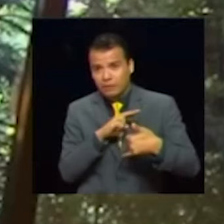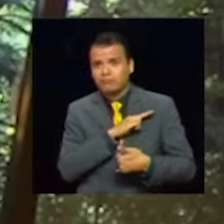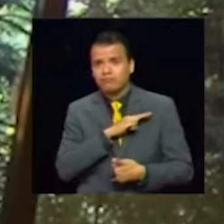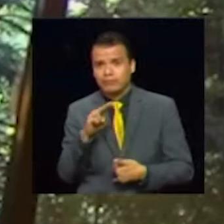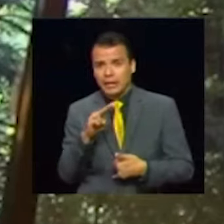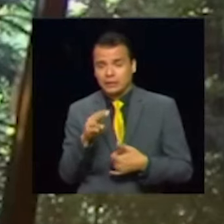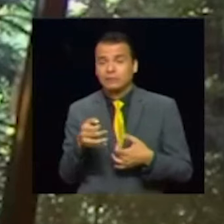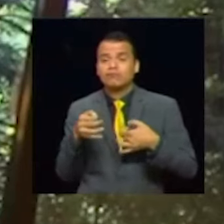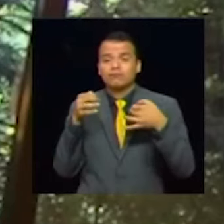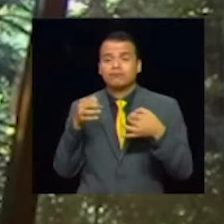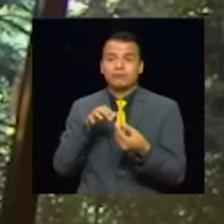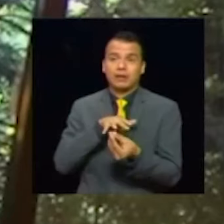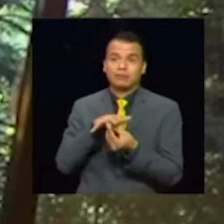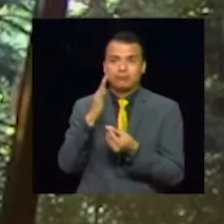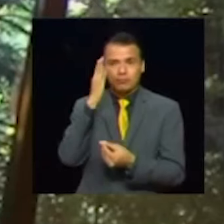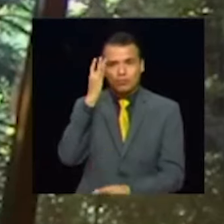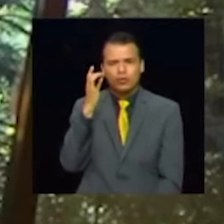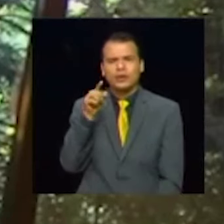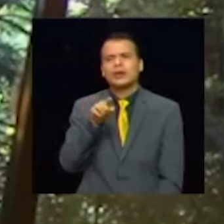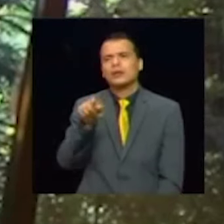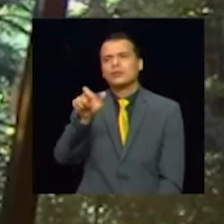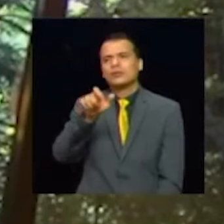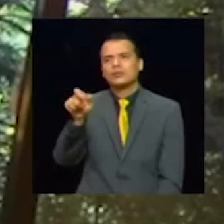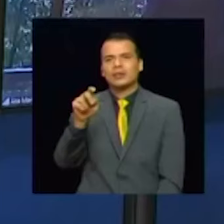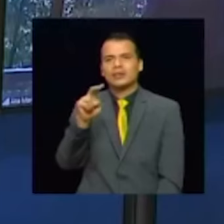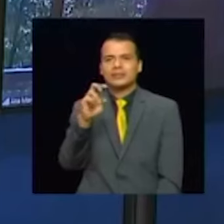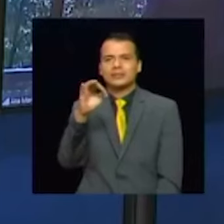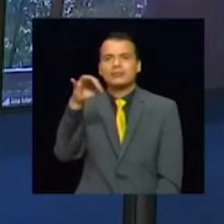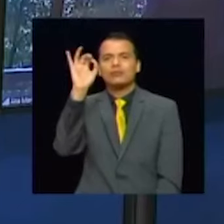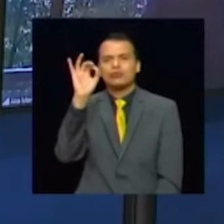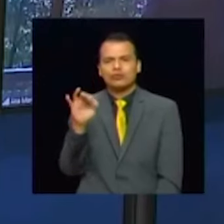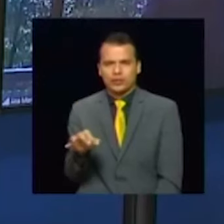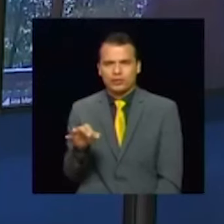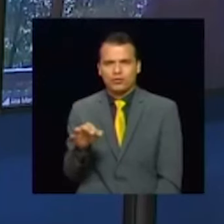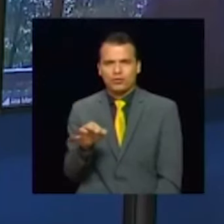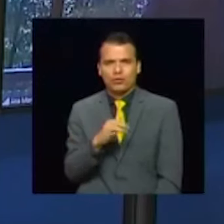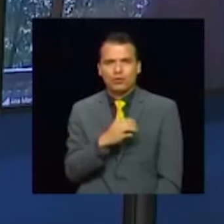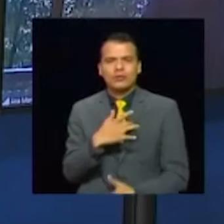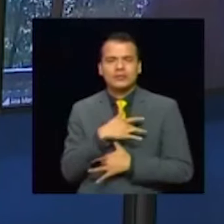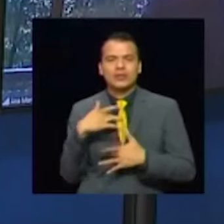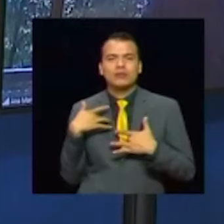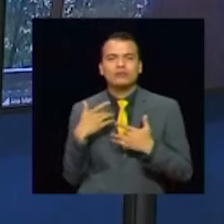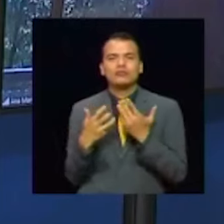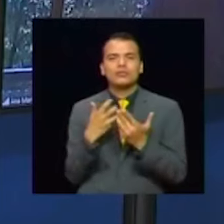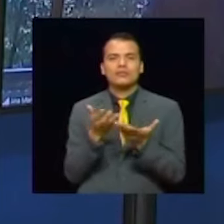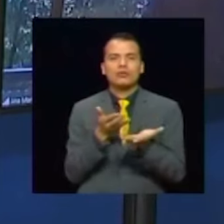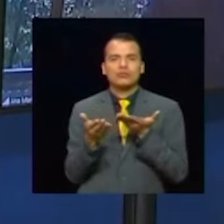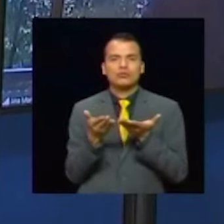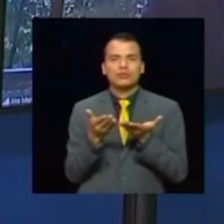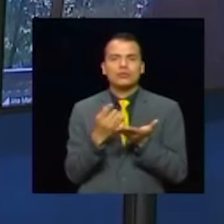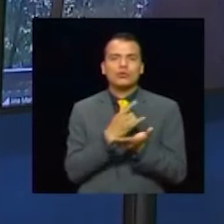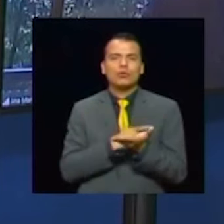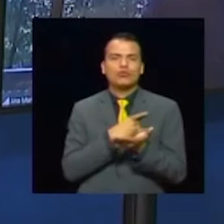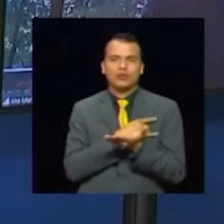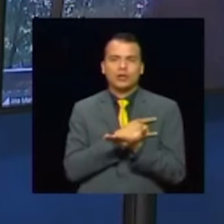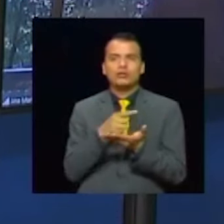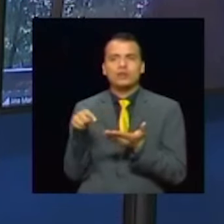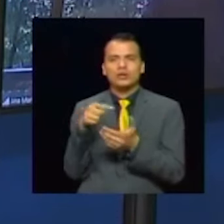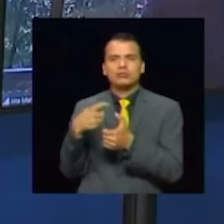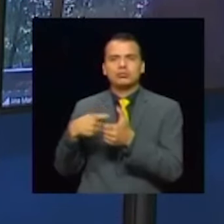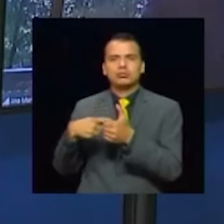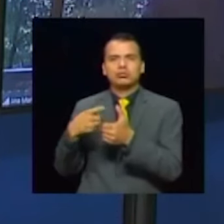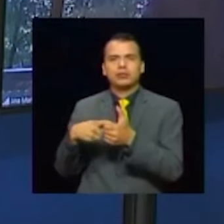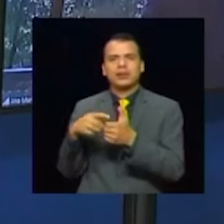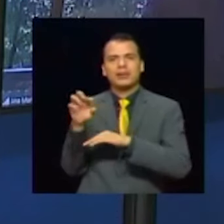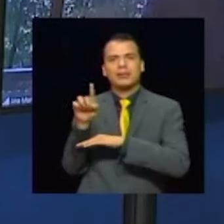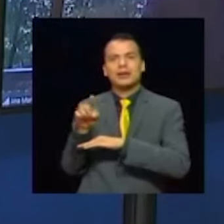más afectadas porque cerca del 70% de los usuarios están en entidades intervenidas o que pidieron su retiro voluntario. Y por eso el